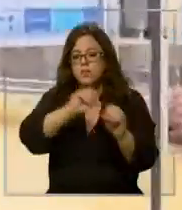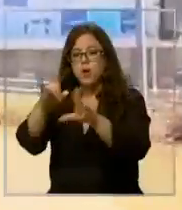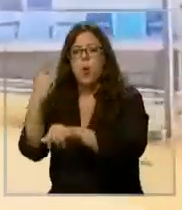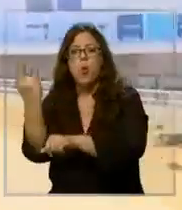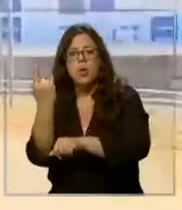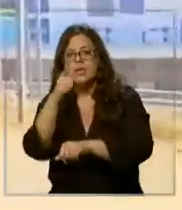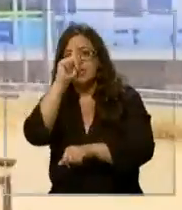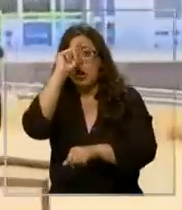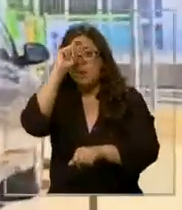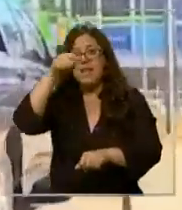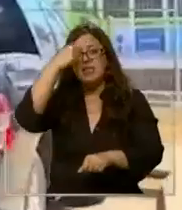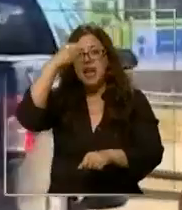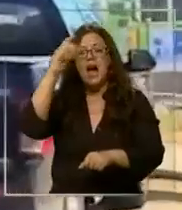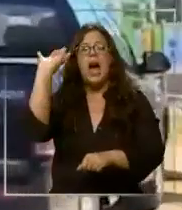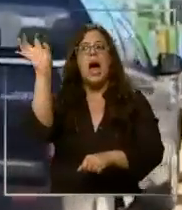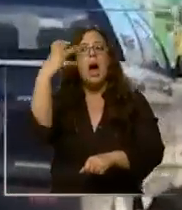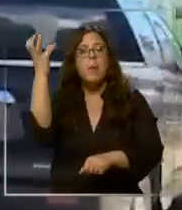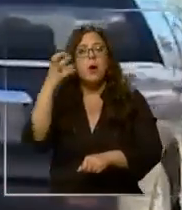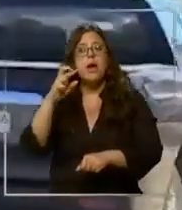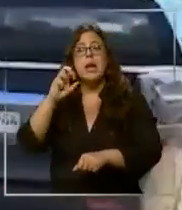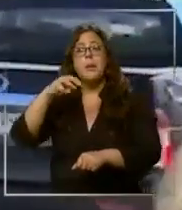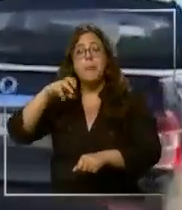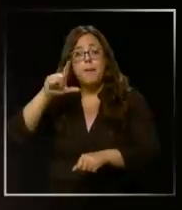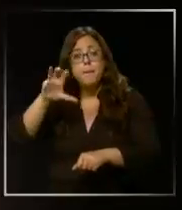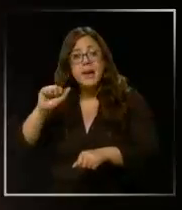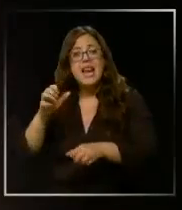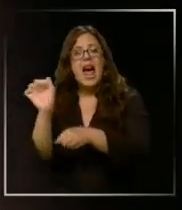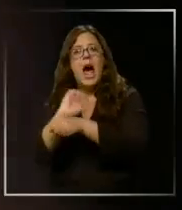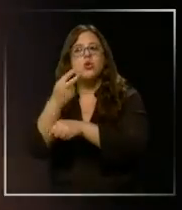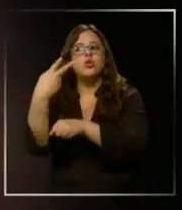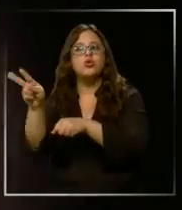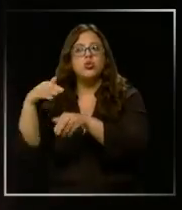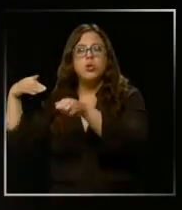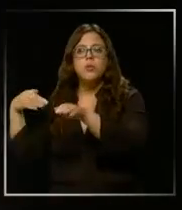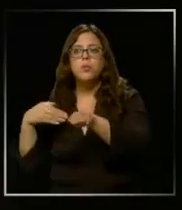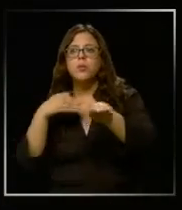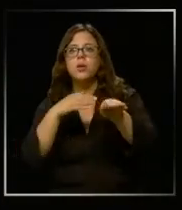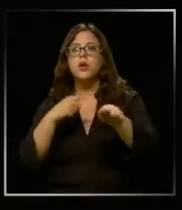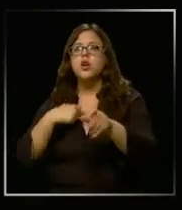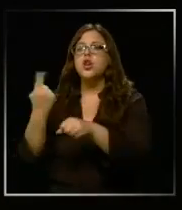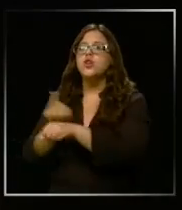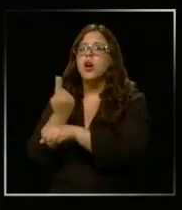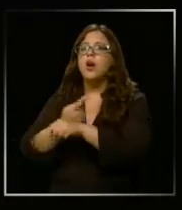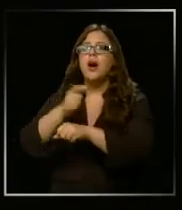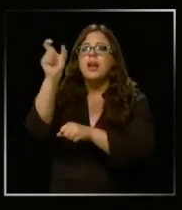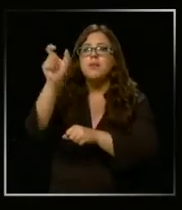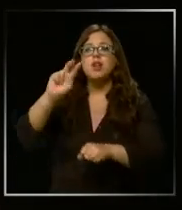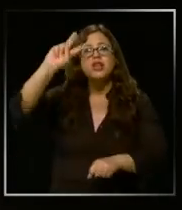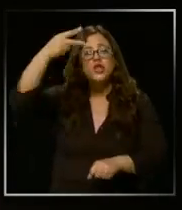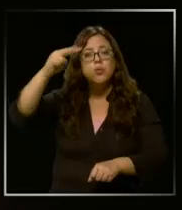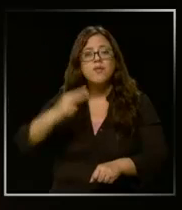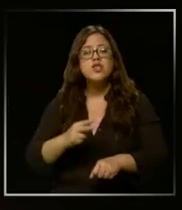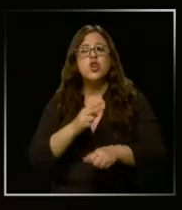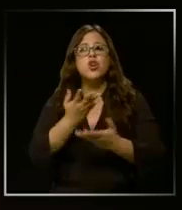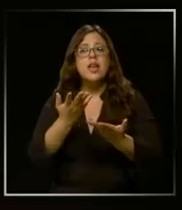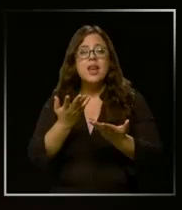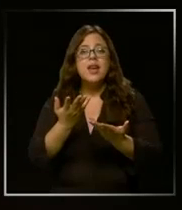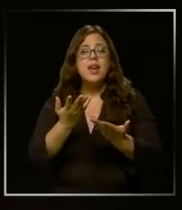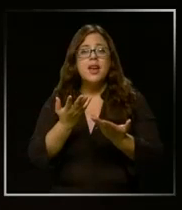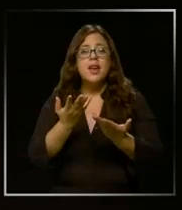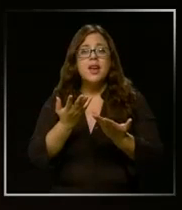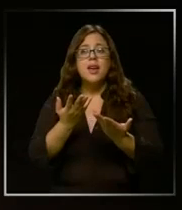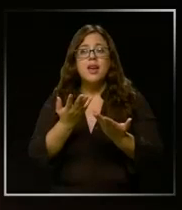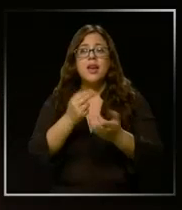San Antonio, en ambulancia, y Pamela iba en su auto particular. Voy a hablar con el supervisor de turno, mi mamá va en la ambulancia, ¿cachai?